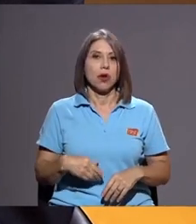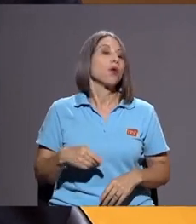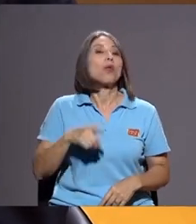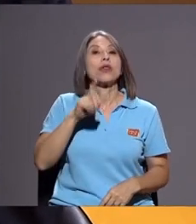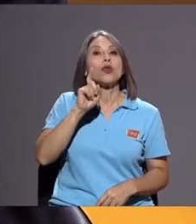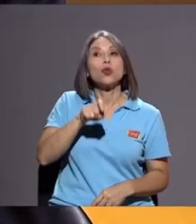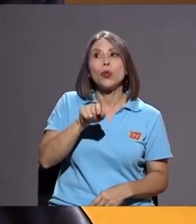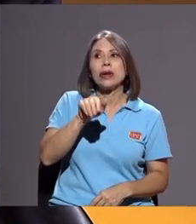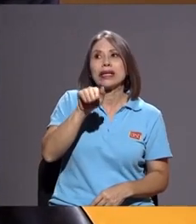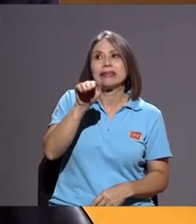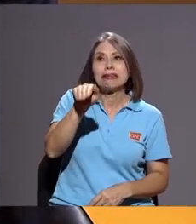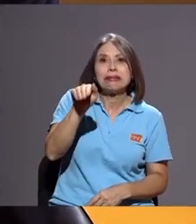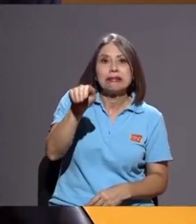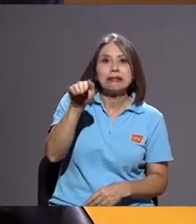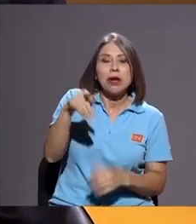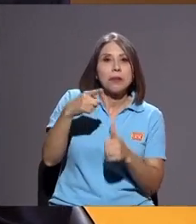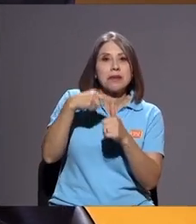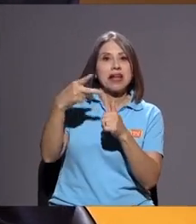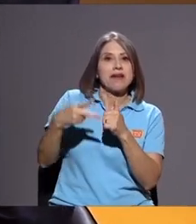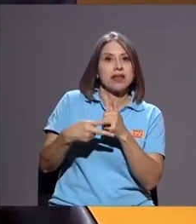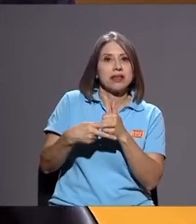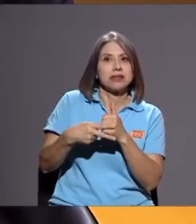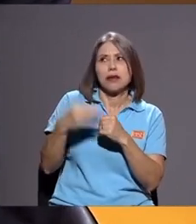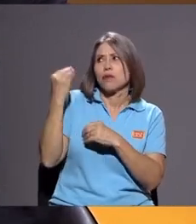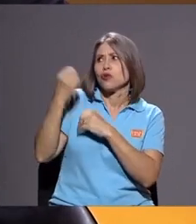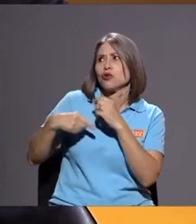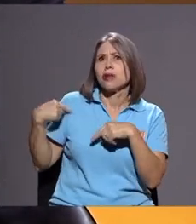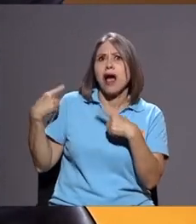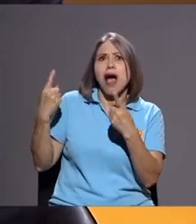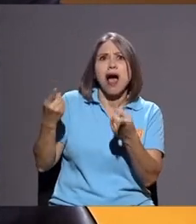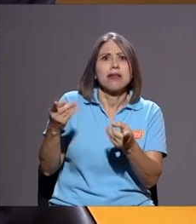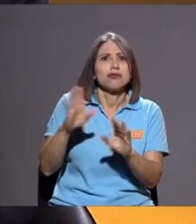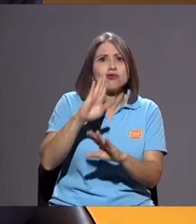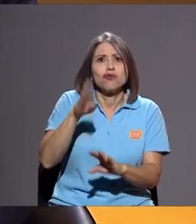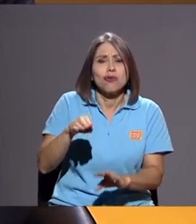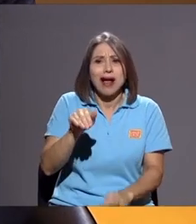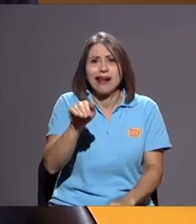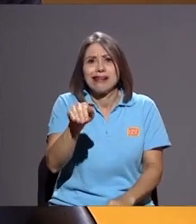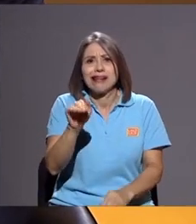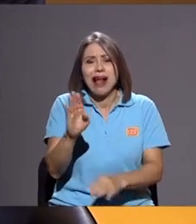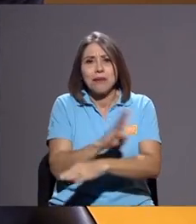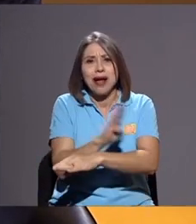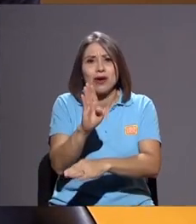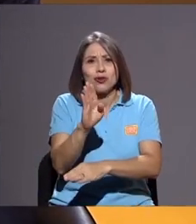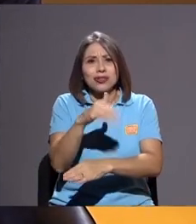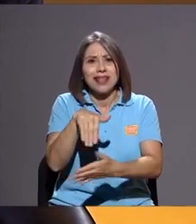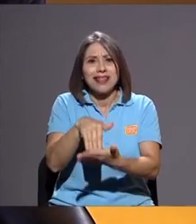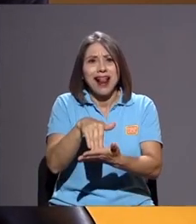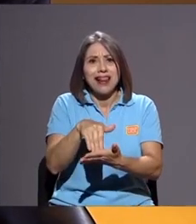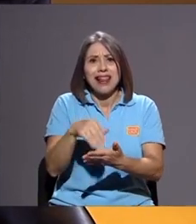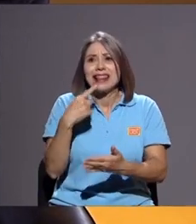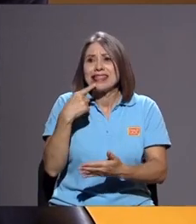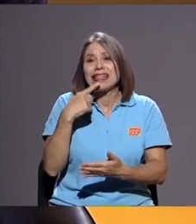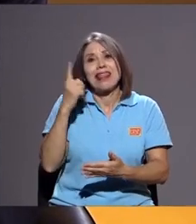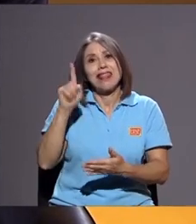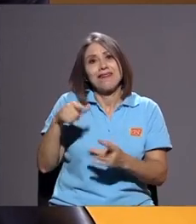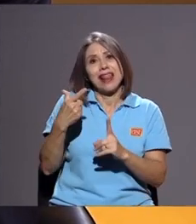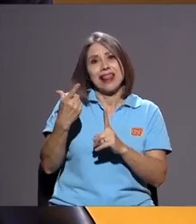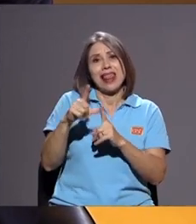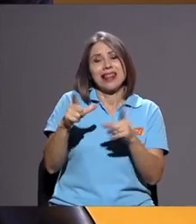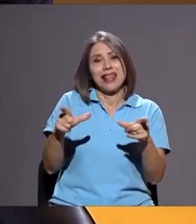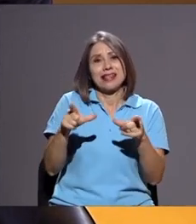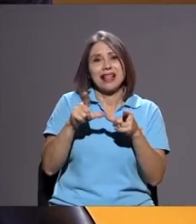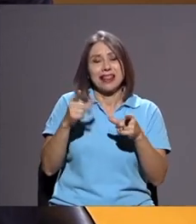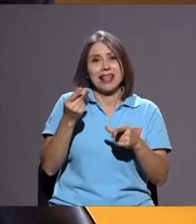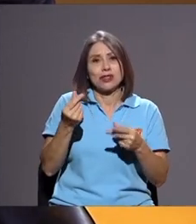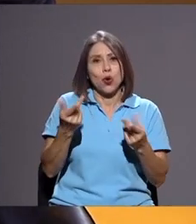ir a tocar la puerta por primera vez en 12 cuantos años al banco central para que emitiera detrás del tesoro cuando